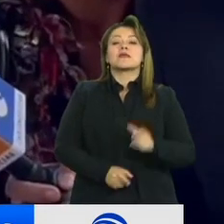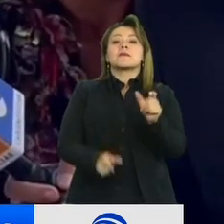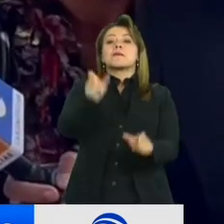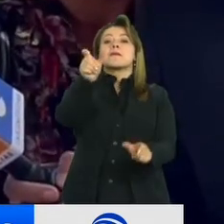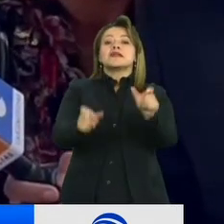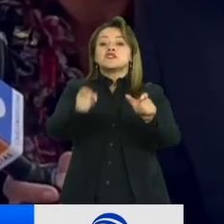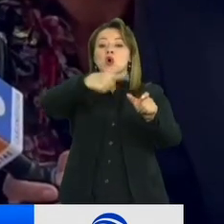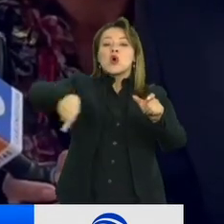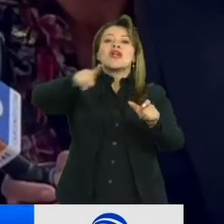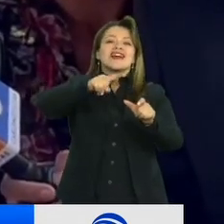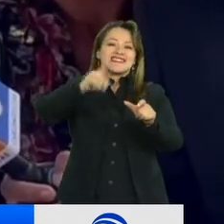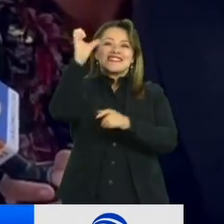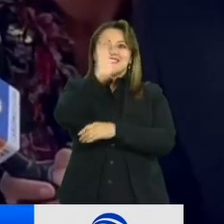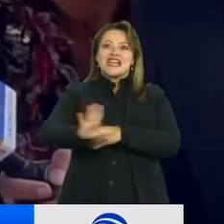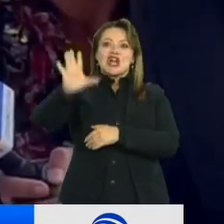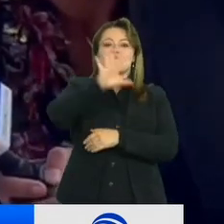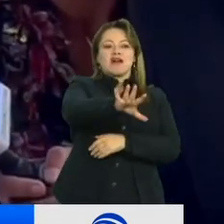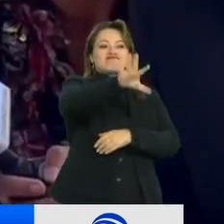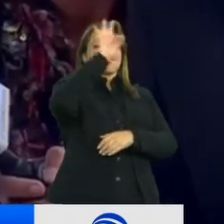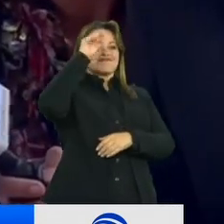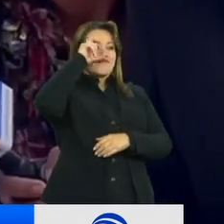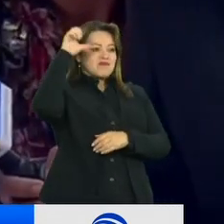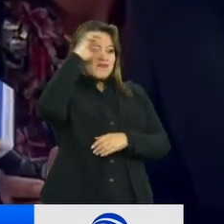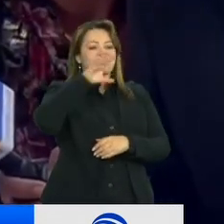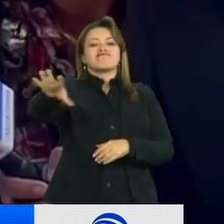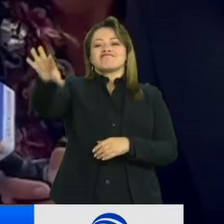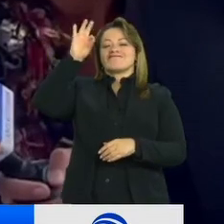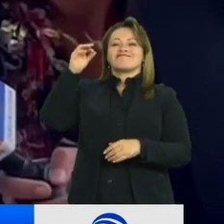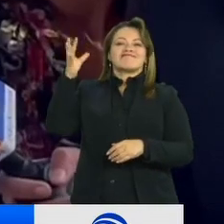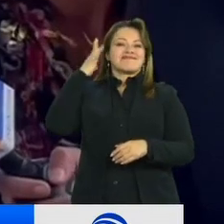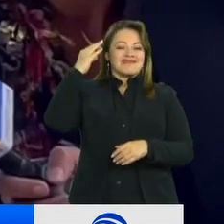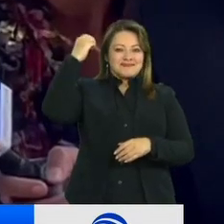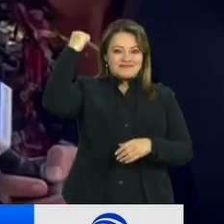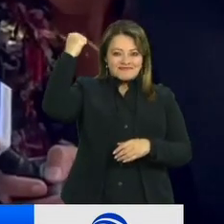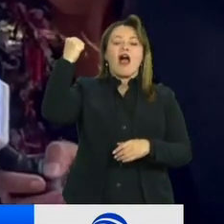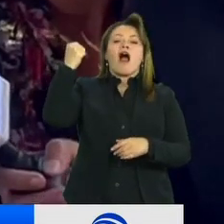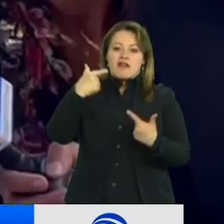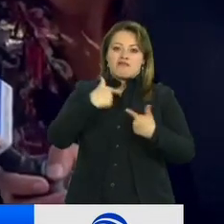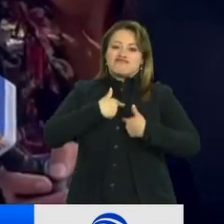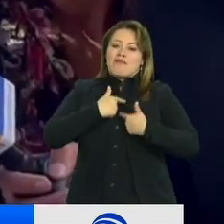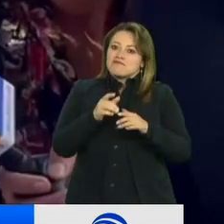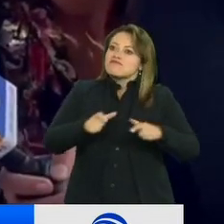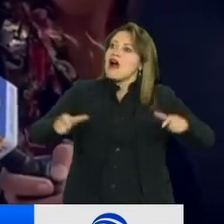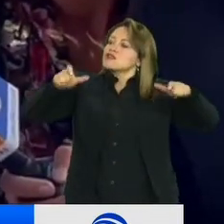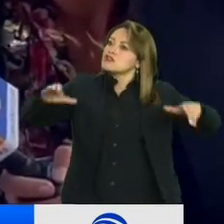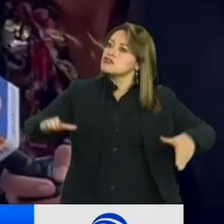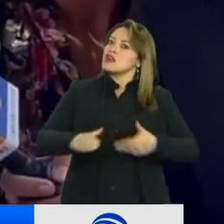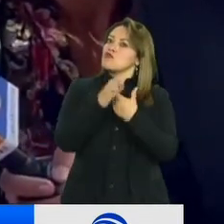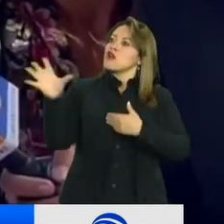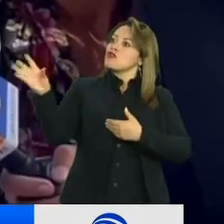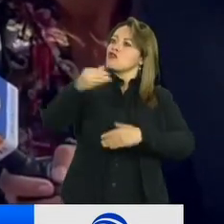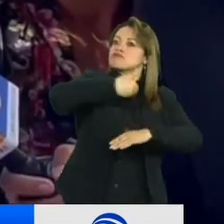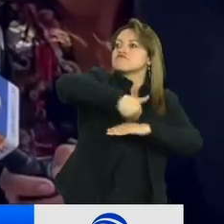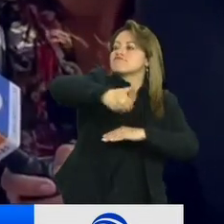que eligieron a Gustavo Petro y a Francia Márquez y que nos eligieron a nosotros como bancada mayoritaria, nos exigen